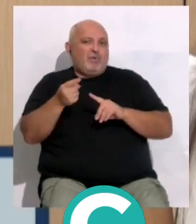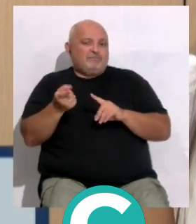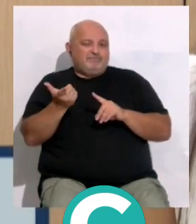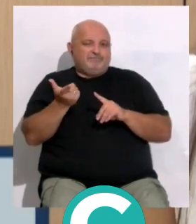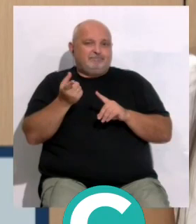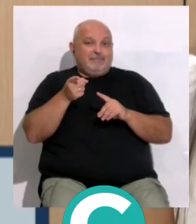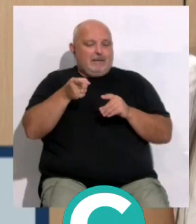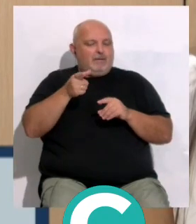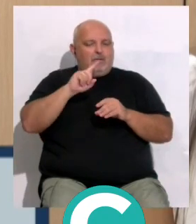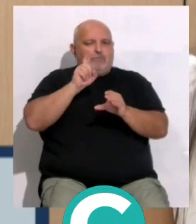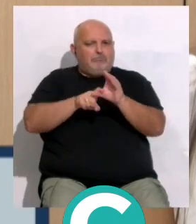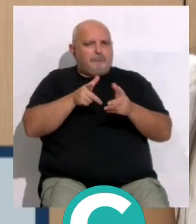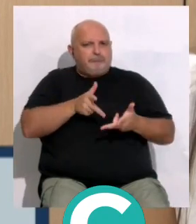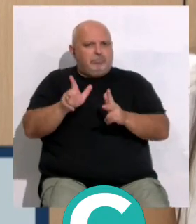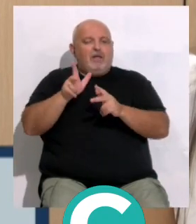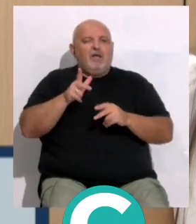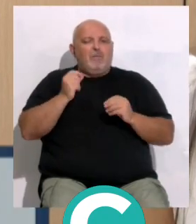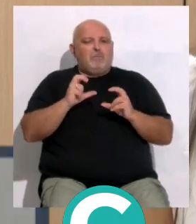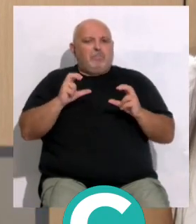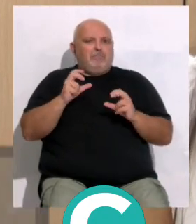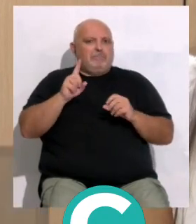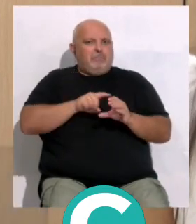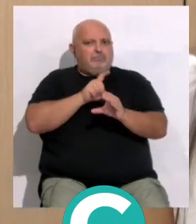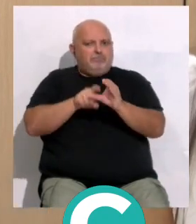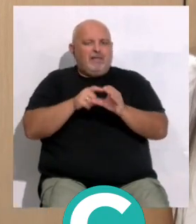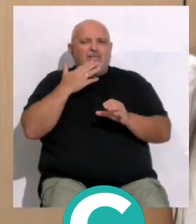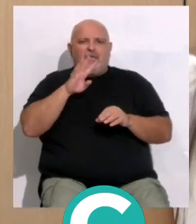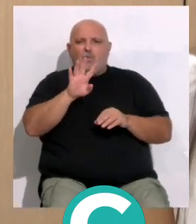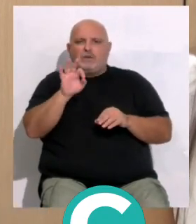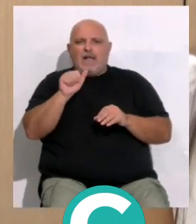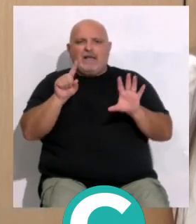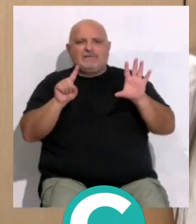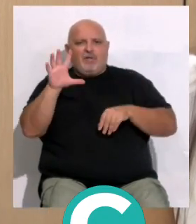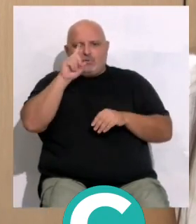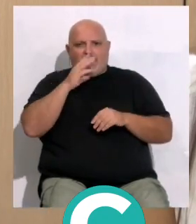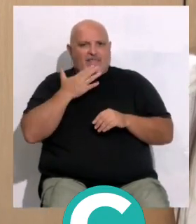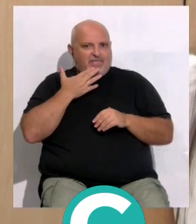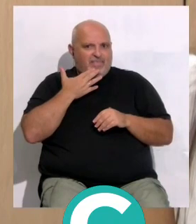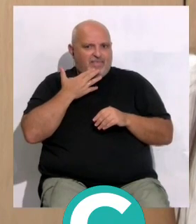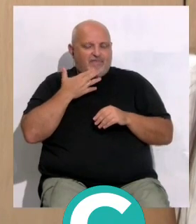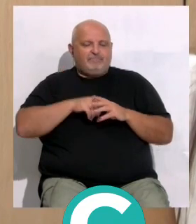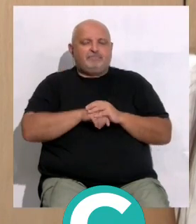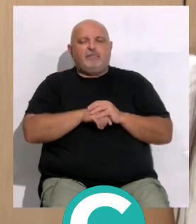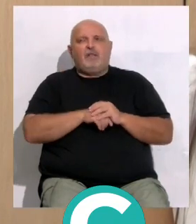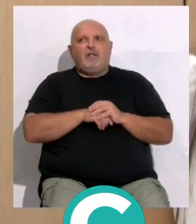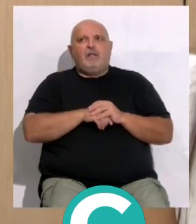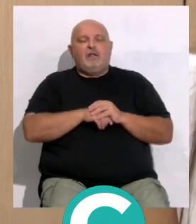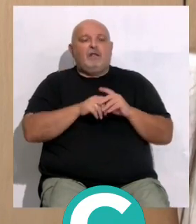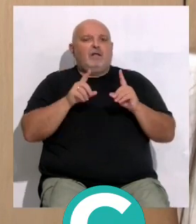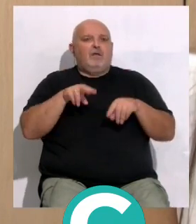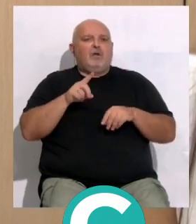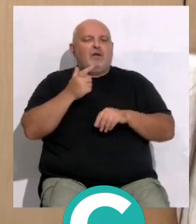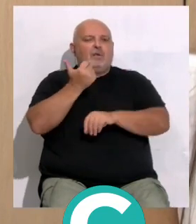tengan algo de sobrepeso, una edad entre 40 y 65 años, que no